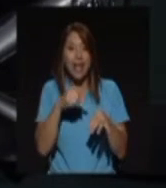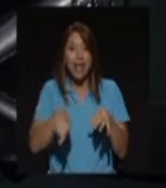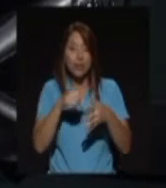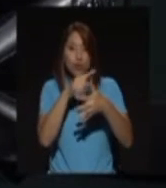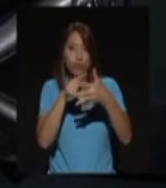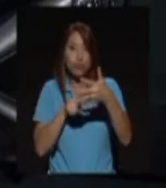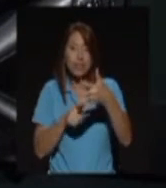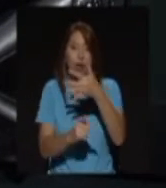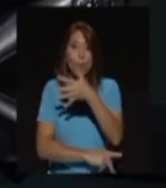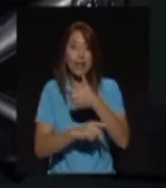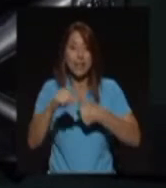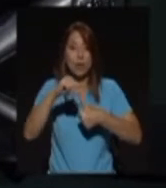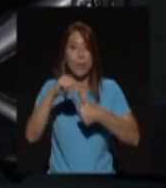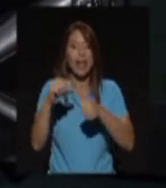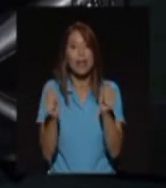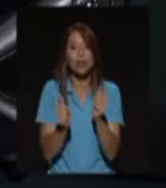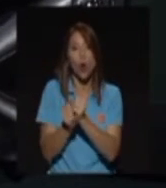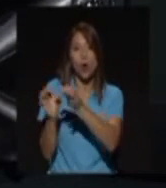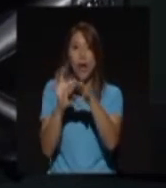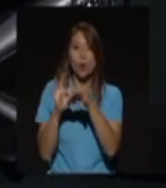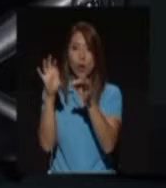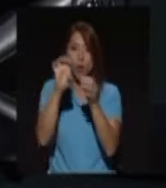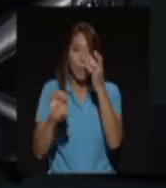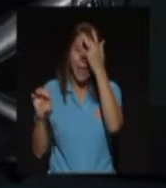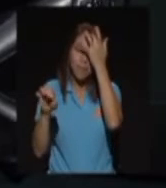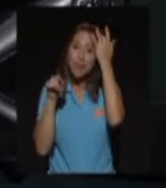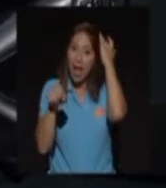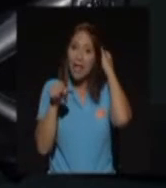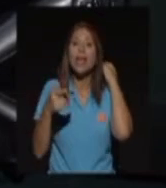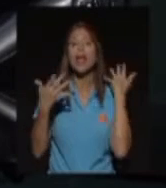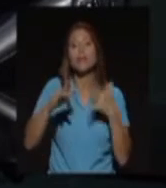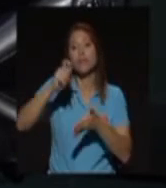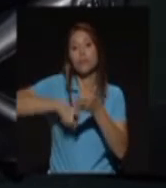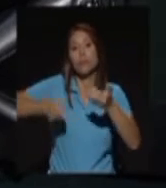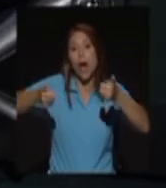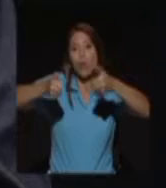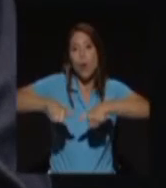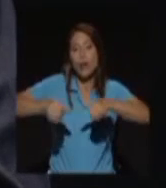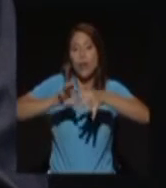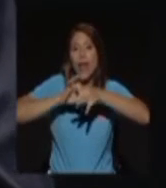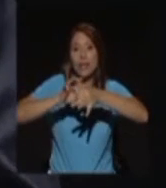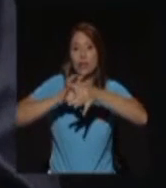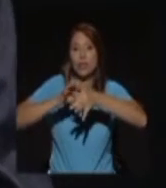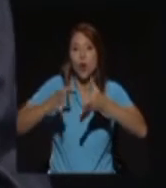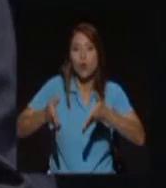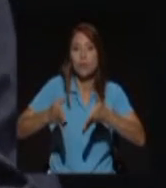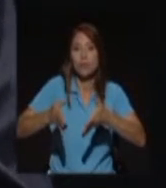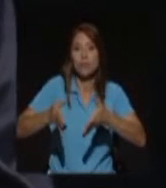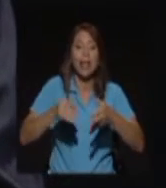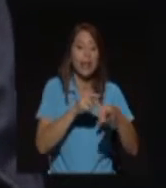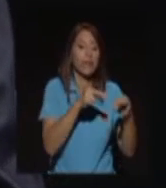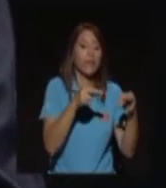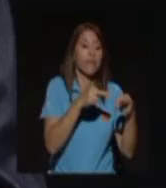países centroamericanos con la Unión Europea. Ahí hay un acuerdo de asociación, que es región con región.